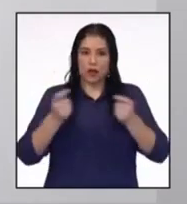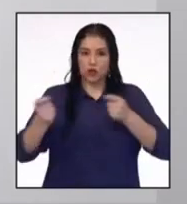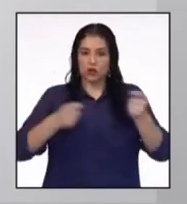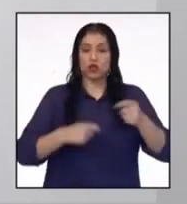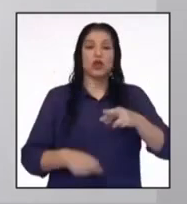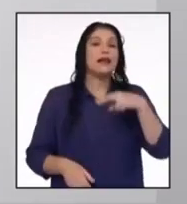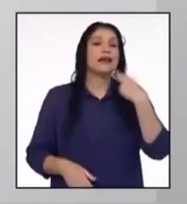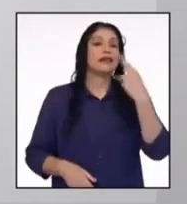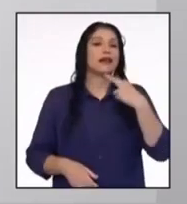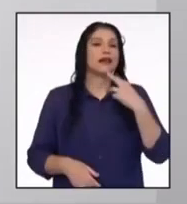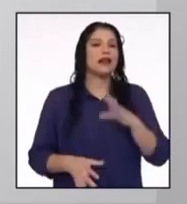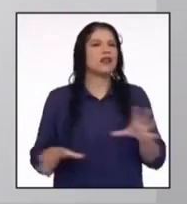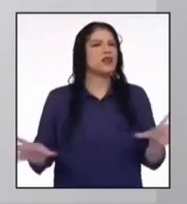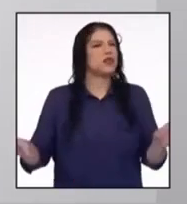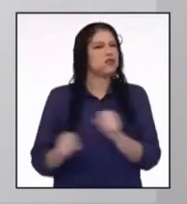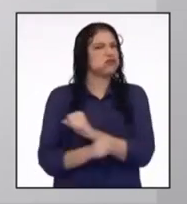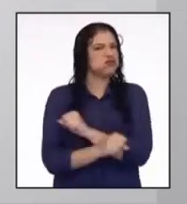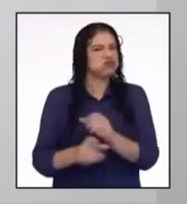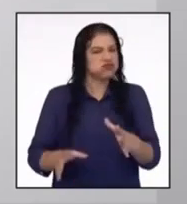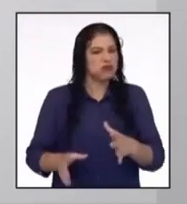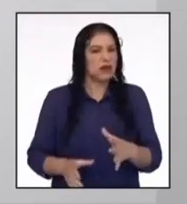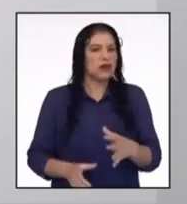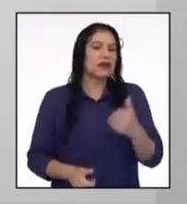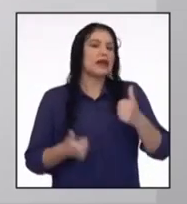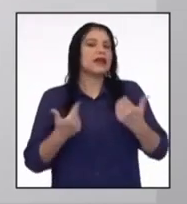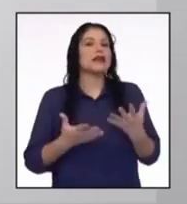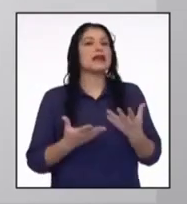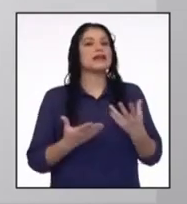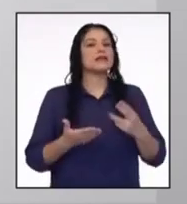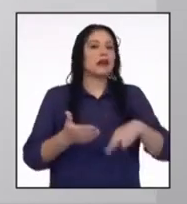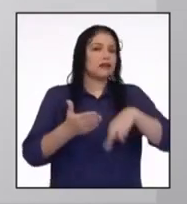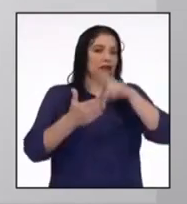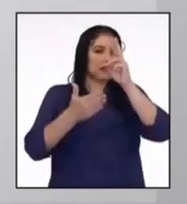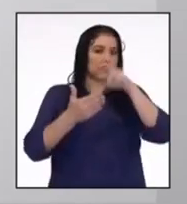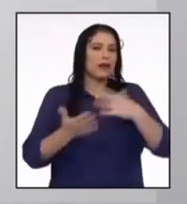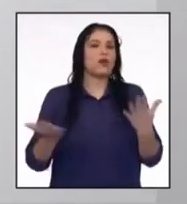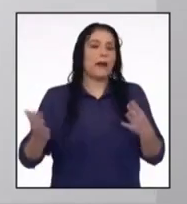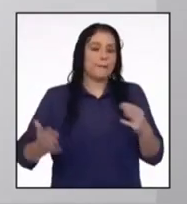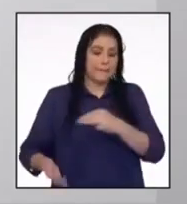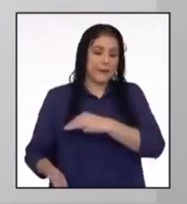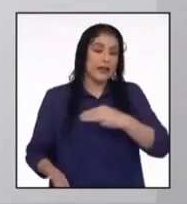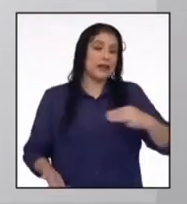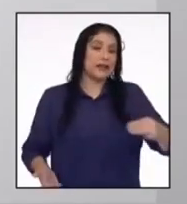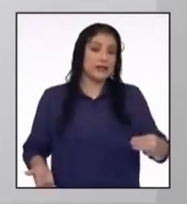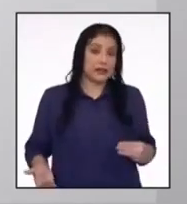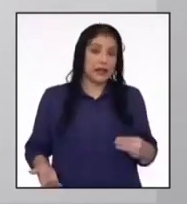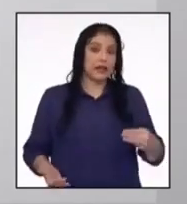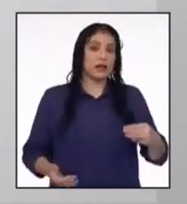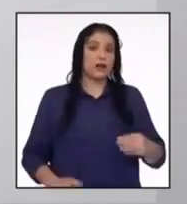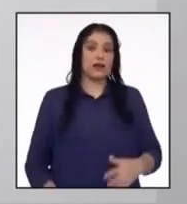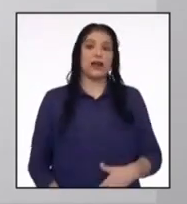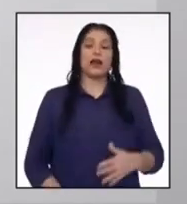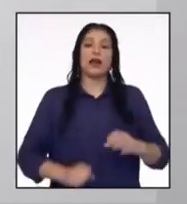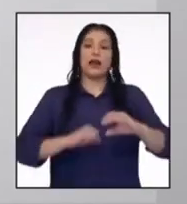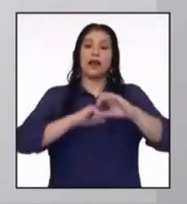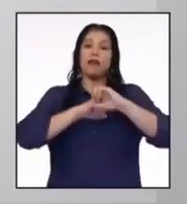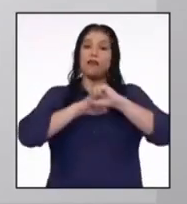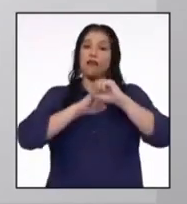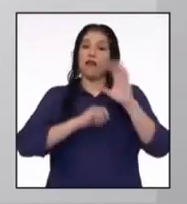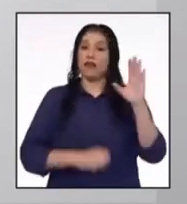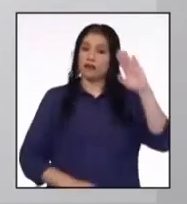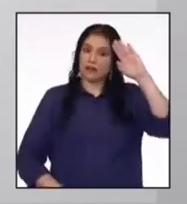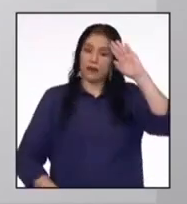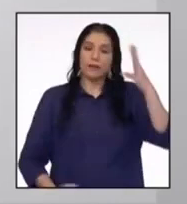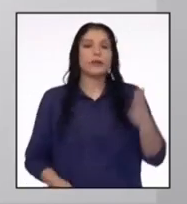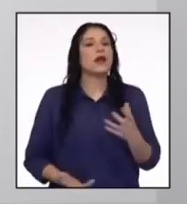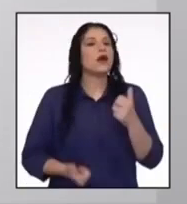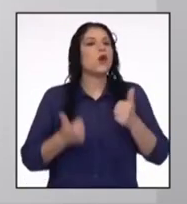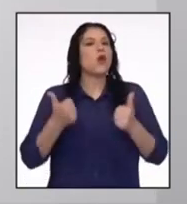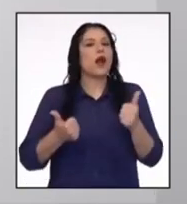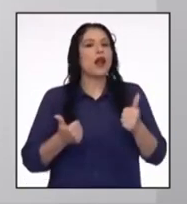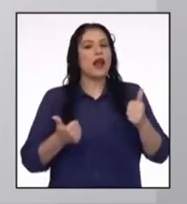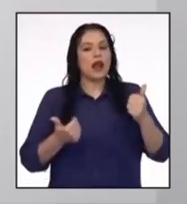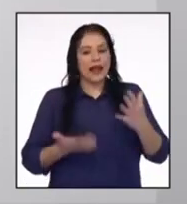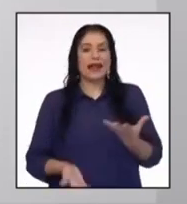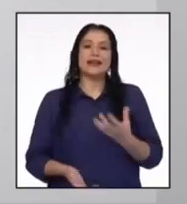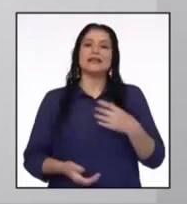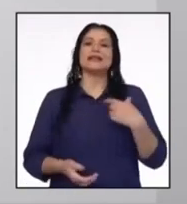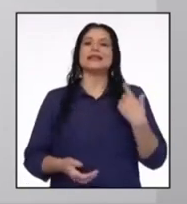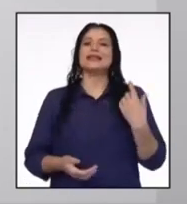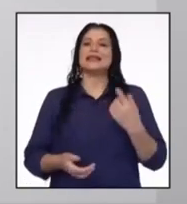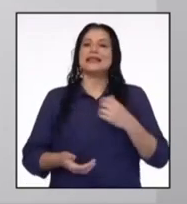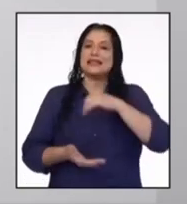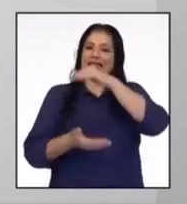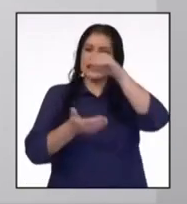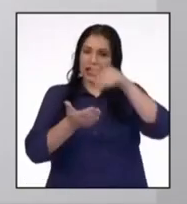del riesgo de desastres y están adscritos al Ministerio de Defensa. Tenemos el Centro Nacional